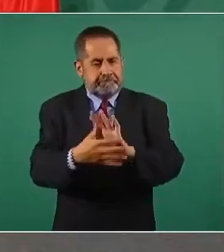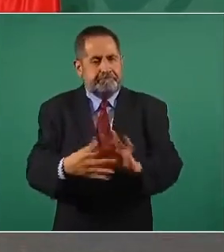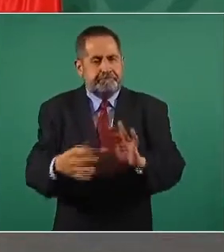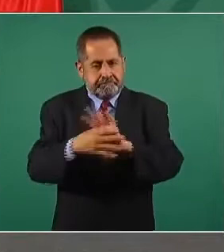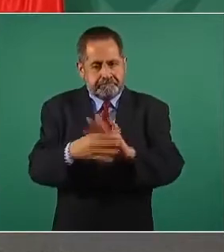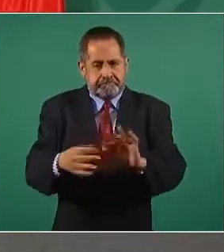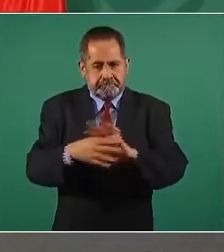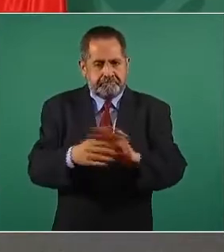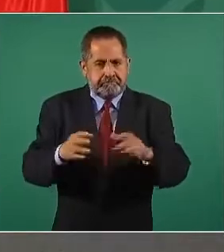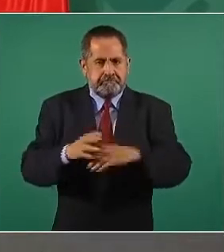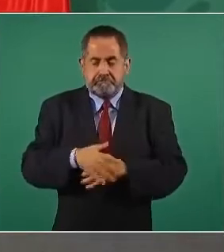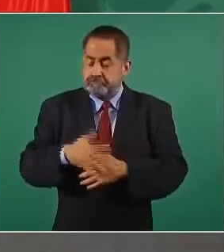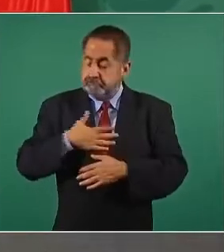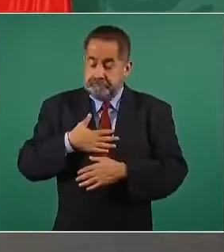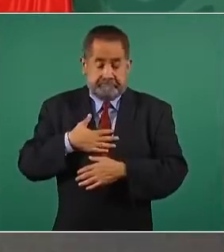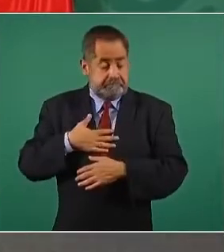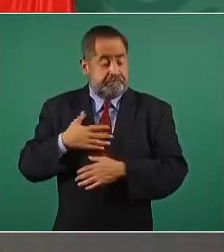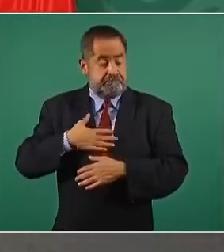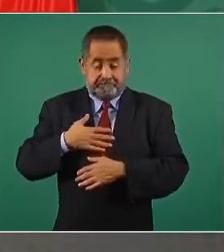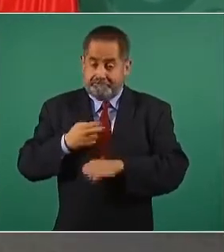y como soy perseverante,